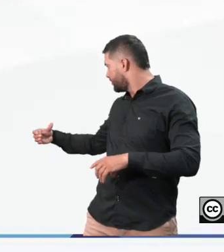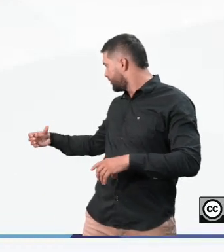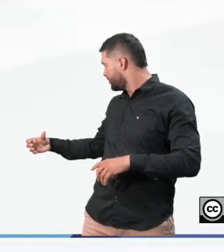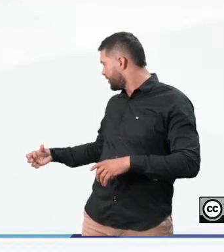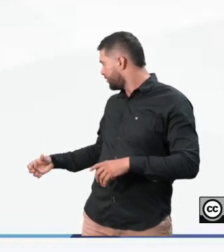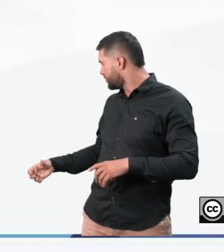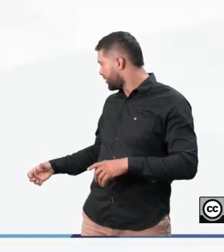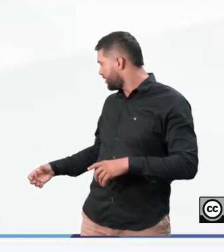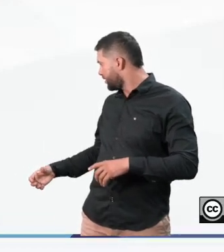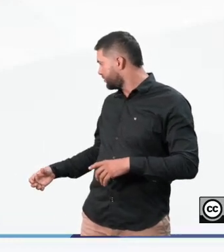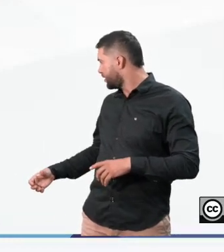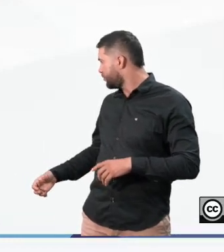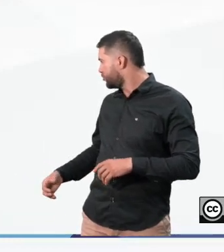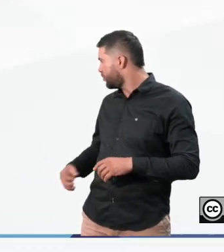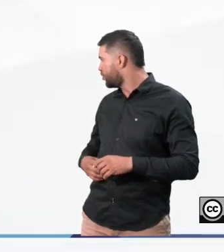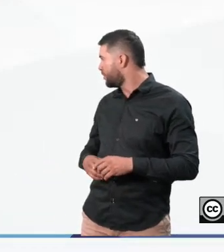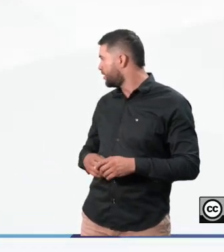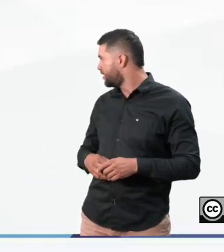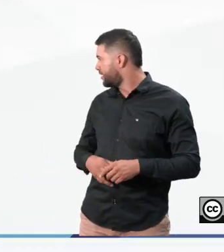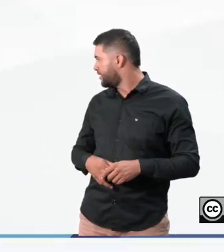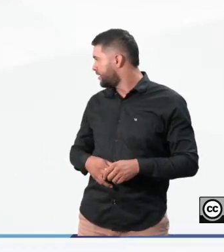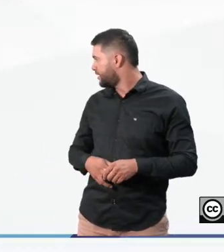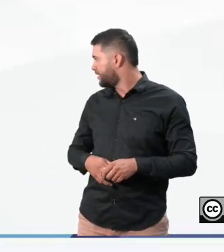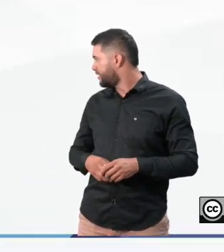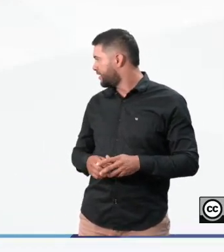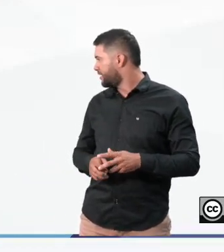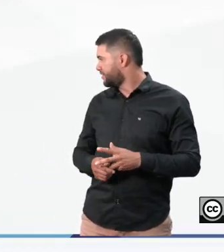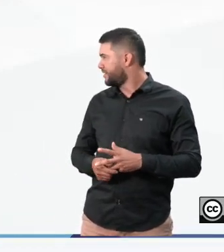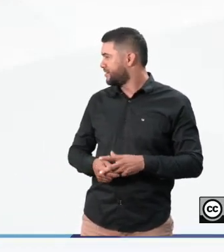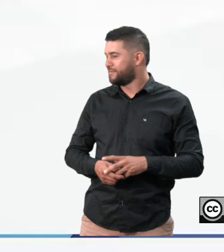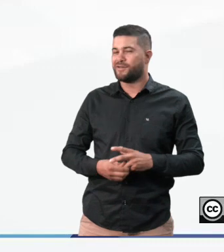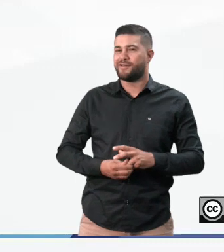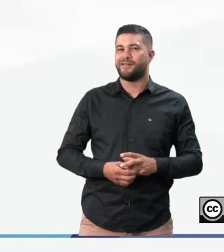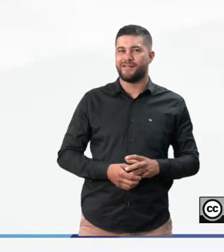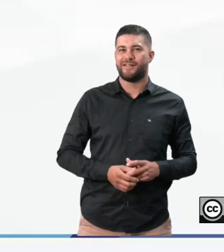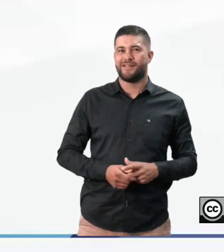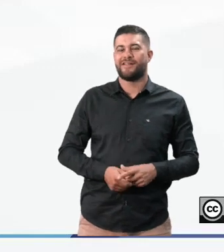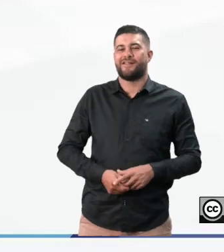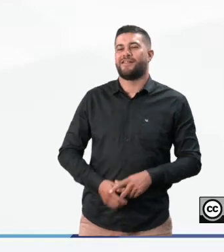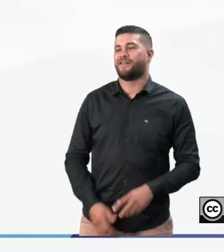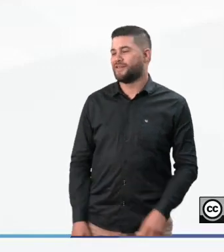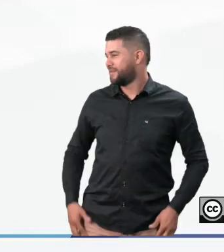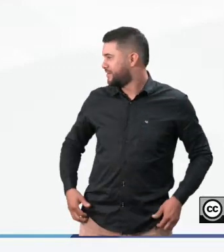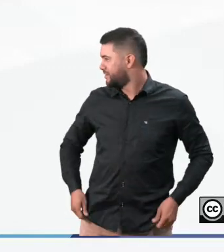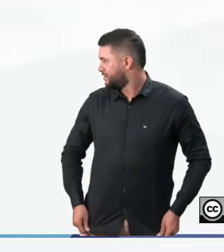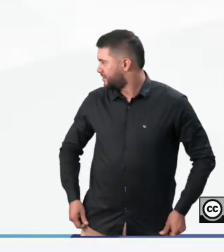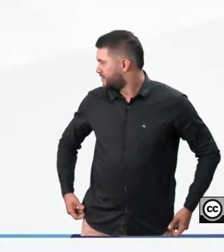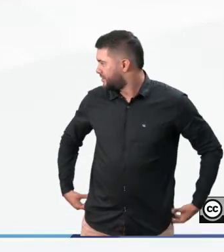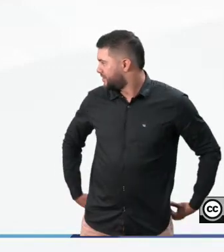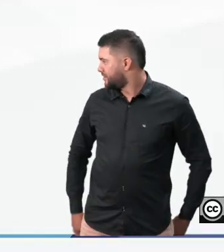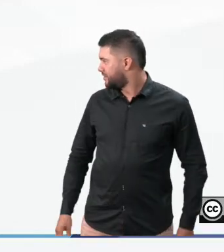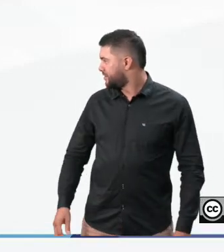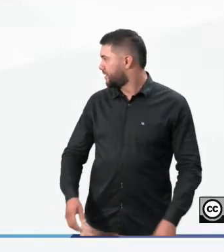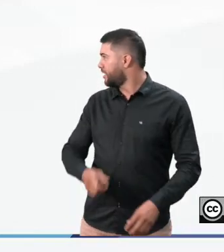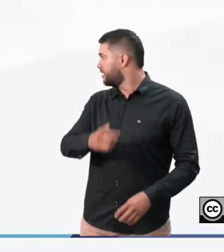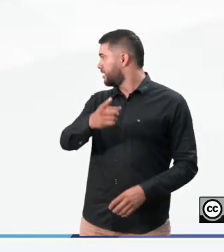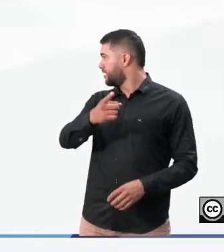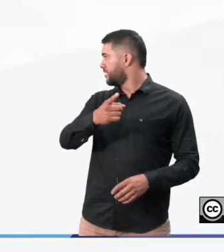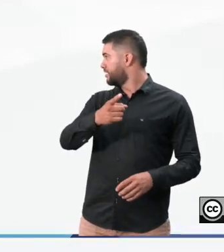del representante estudiantil y a informarnos de algunos aspectos que son muy importantes en nuestra vida